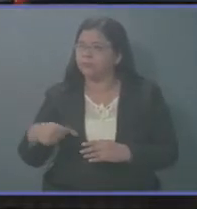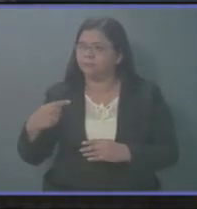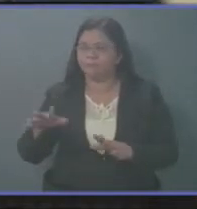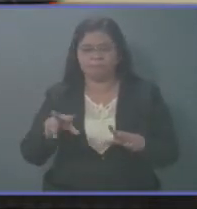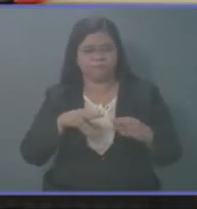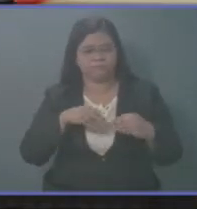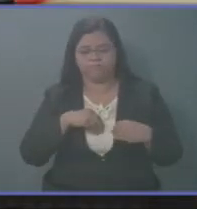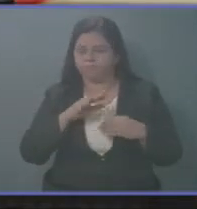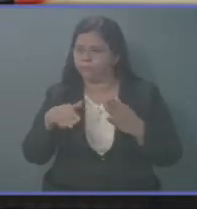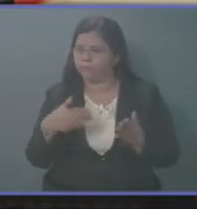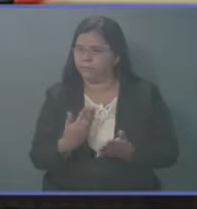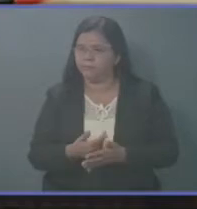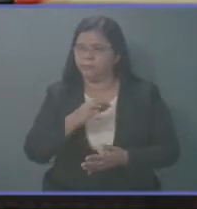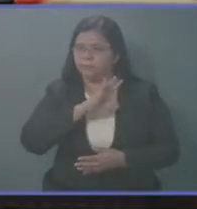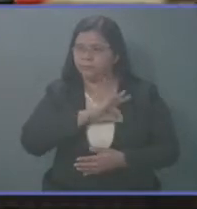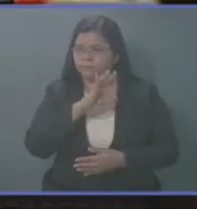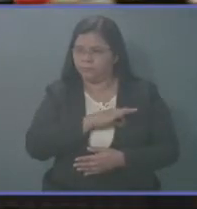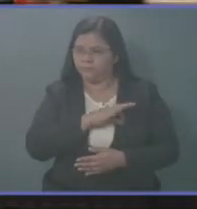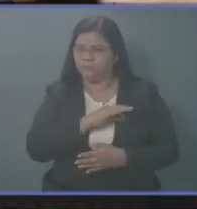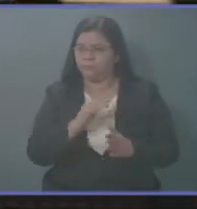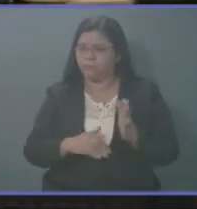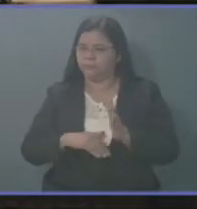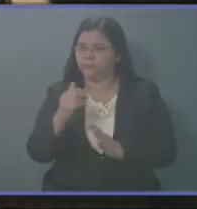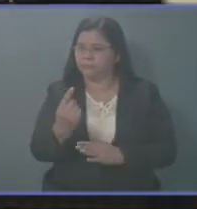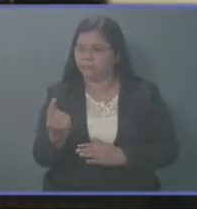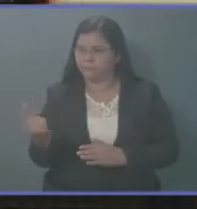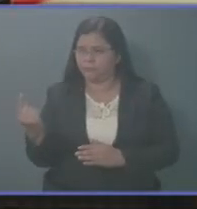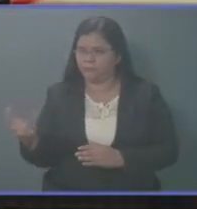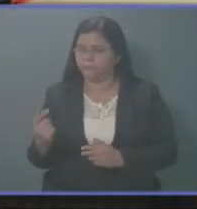admisibles en consecuencia los beneficios personales o los antes encargados en su